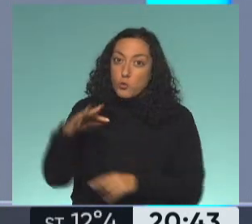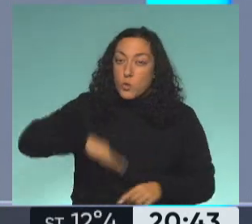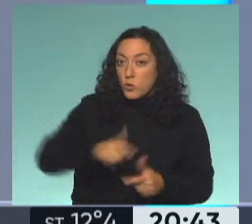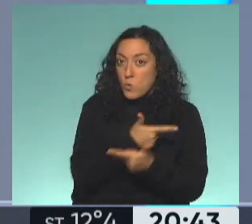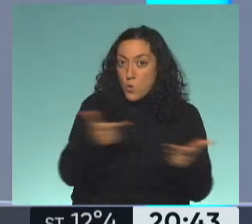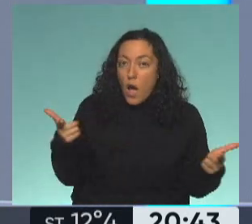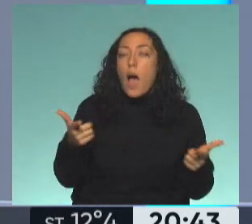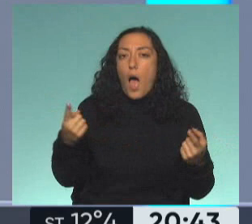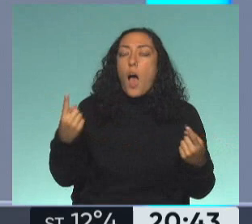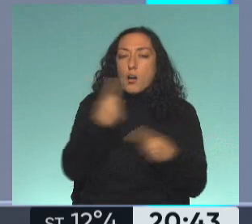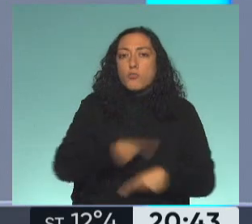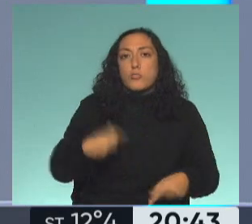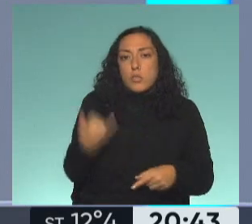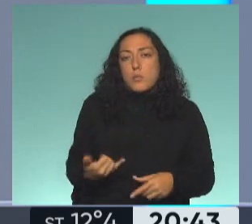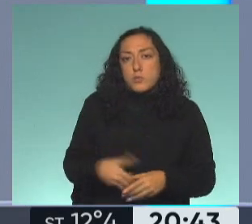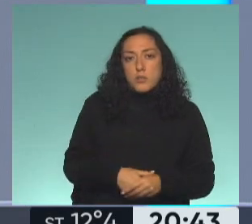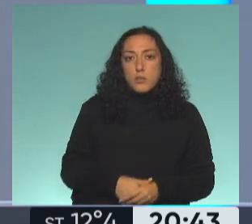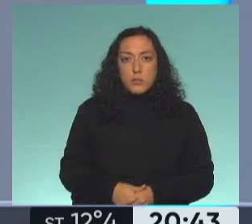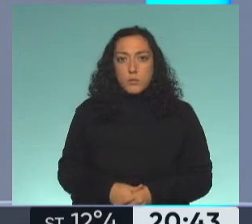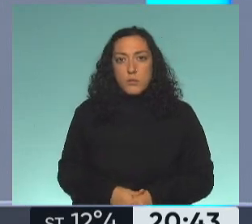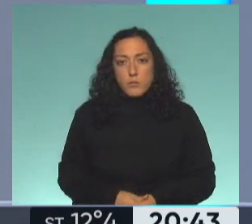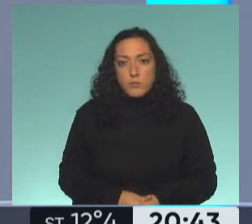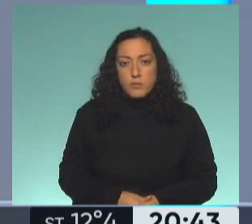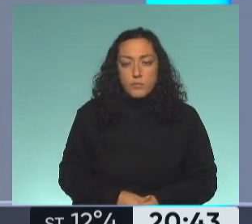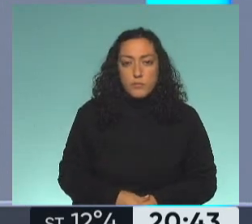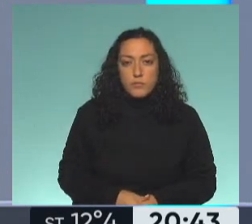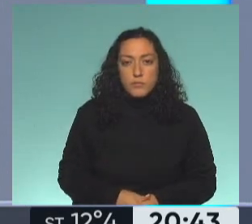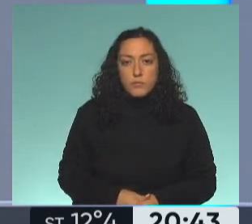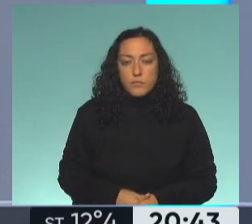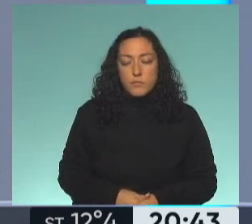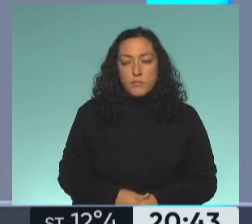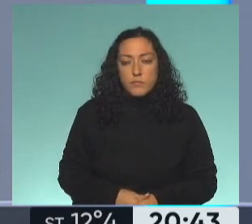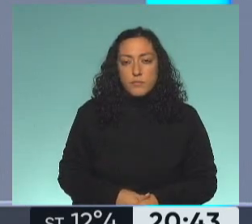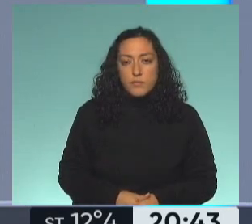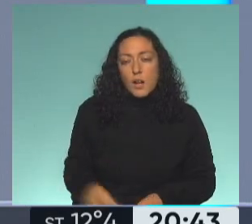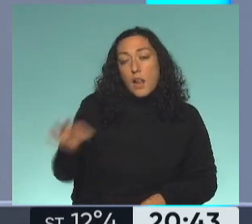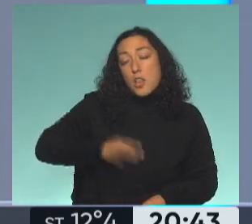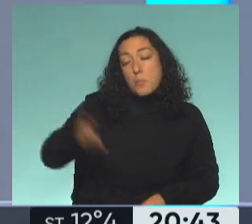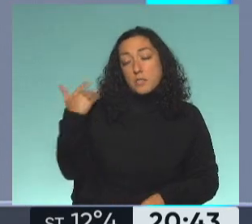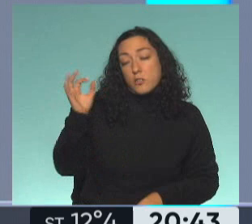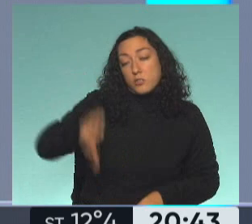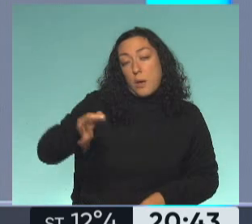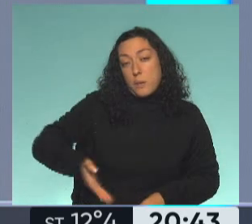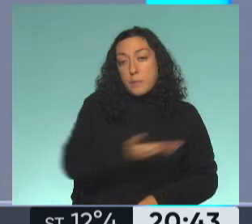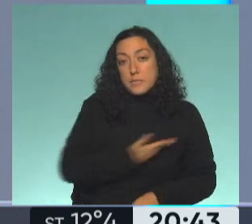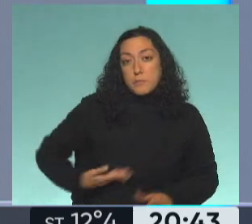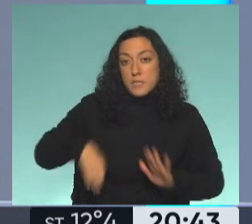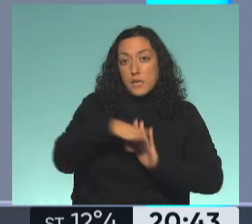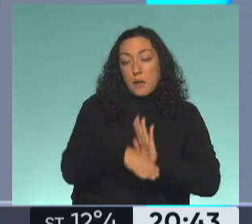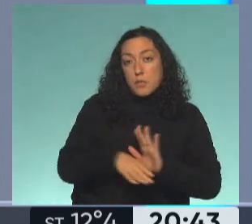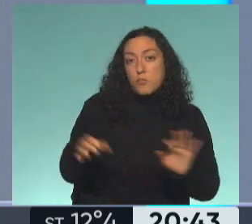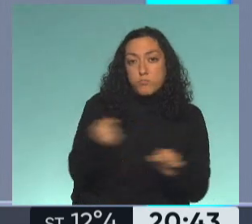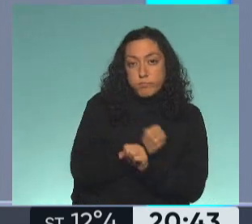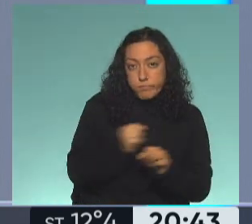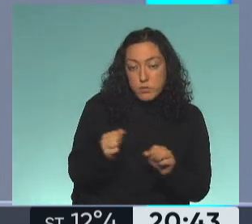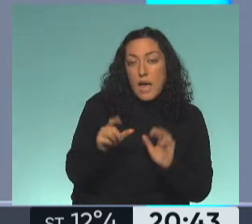batería, ¿no? Por un lado, sabrás que el año pasado el presidente reglamentó